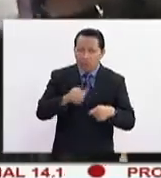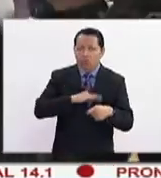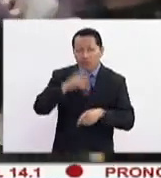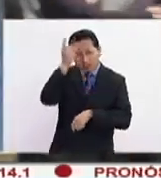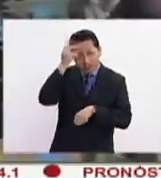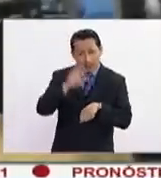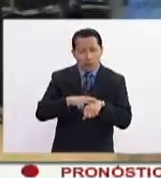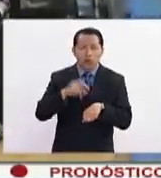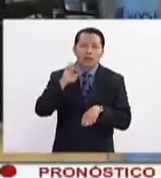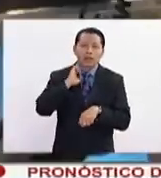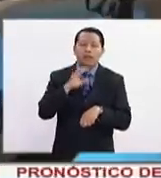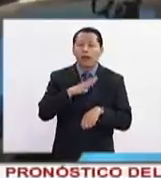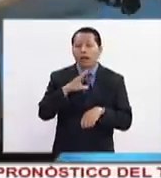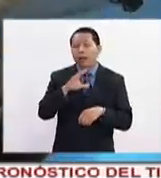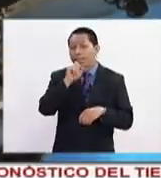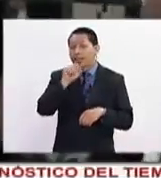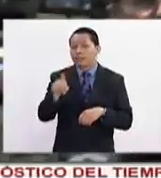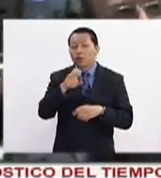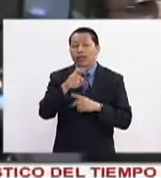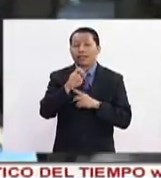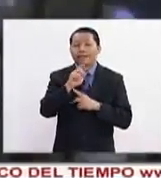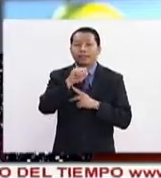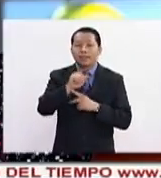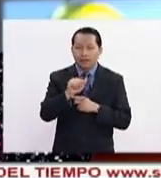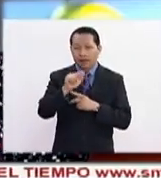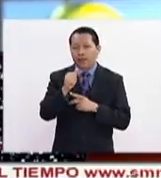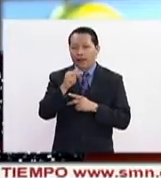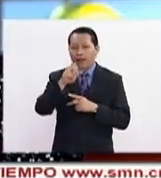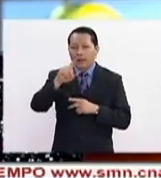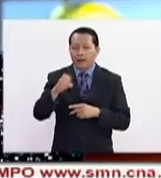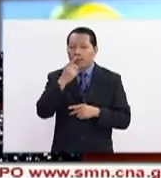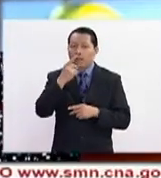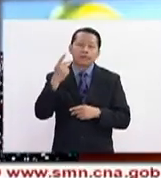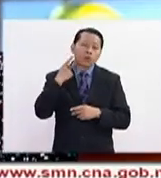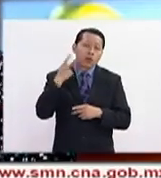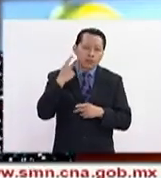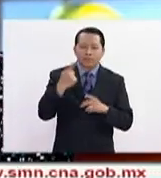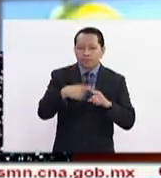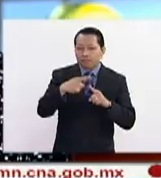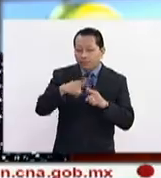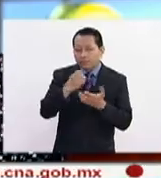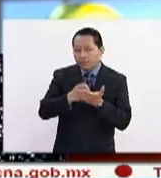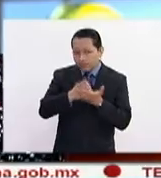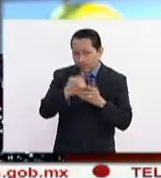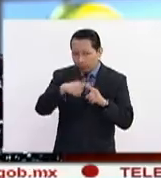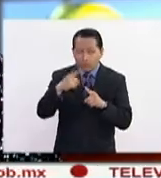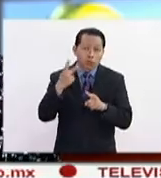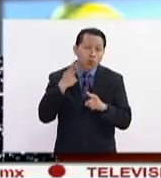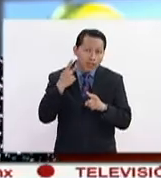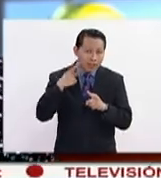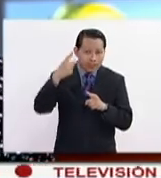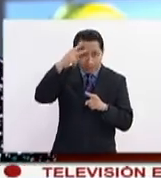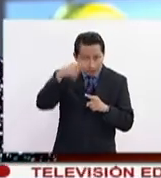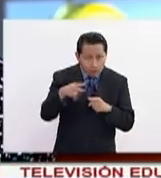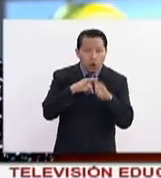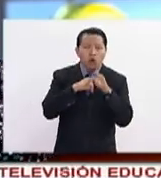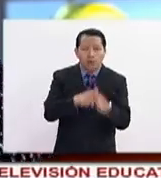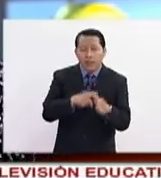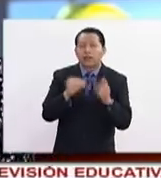directora gerente del FMI, Christine Lagarde, dijo que las políticas macroeconómicas y los marcos de políticas de México siguen